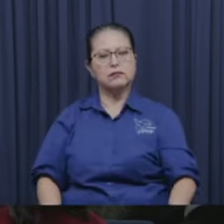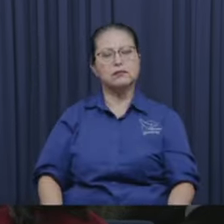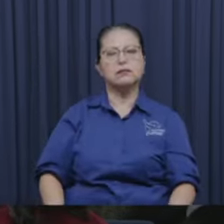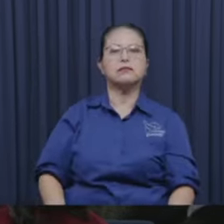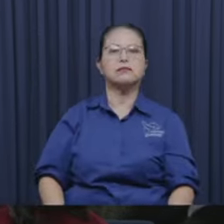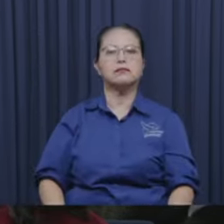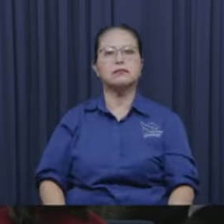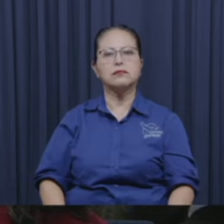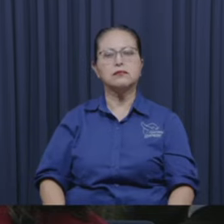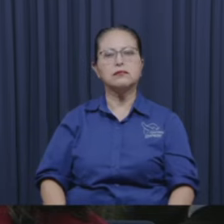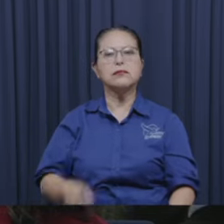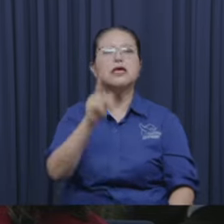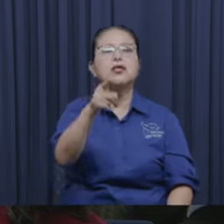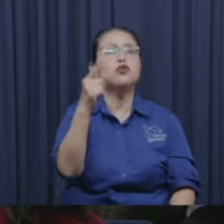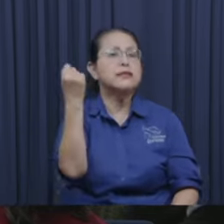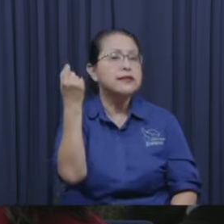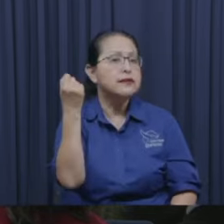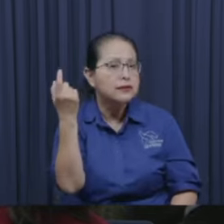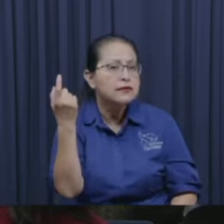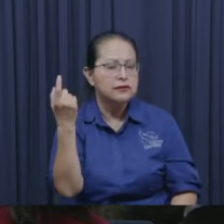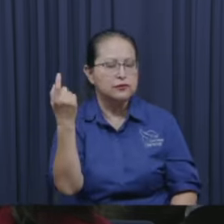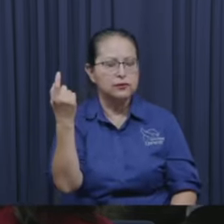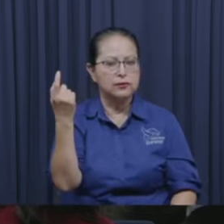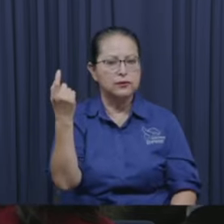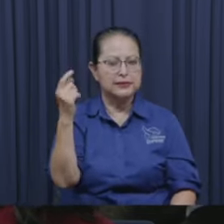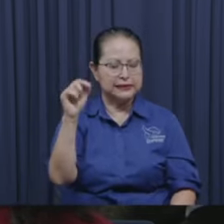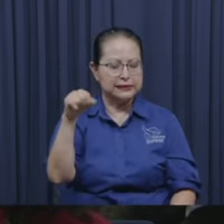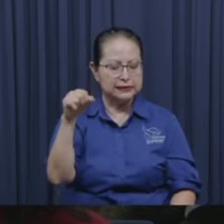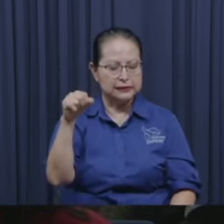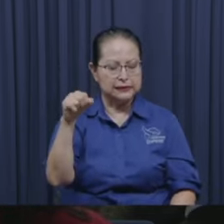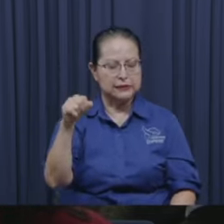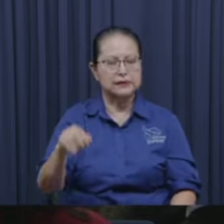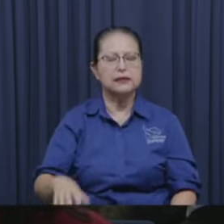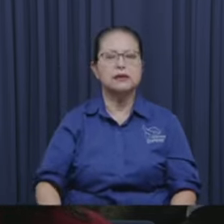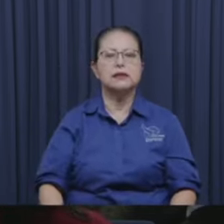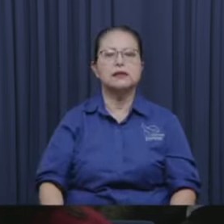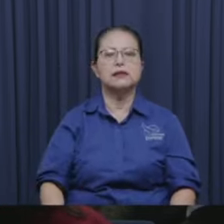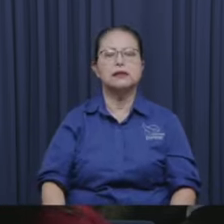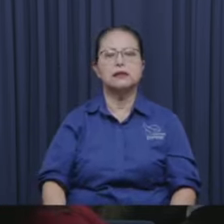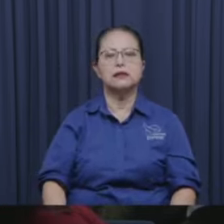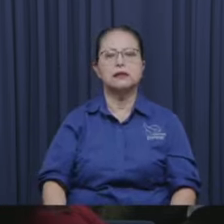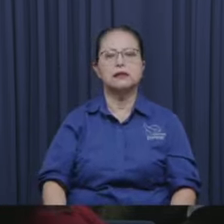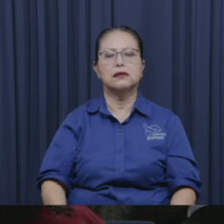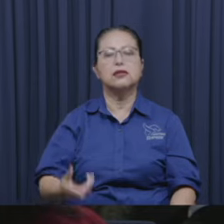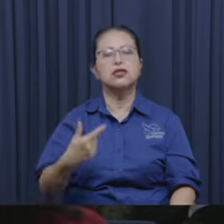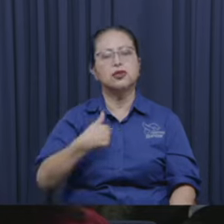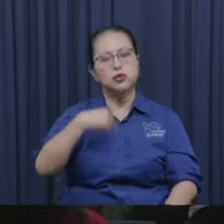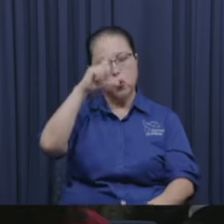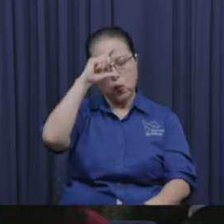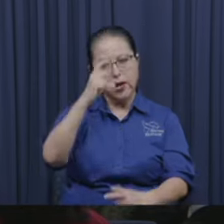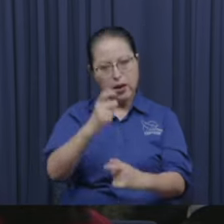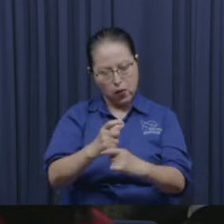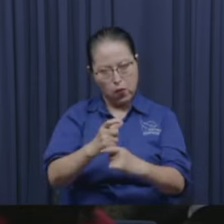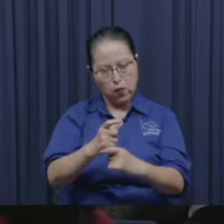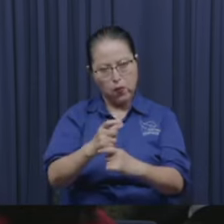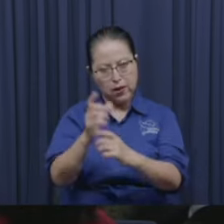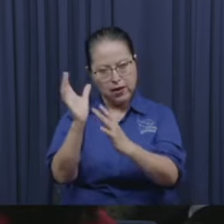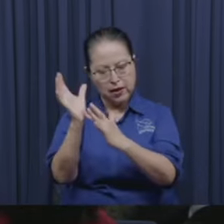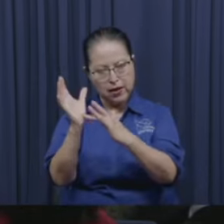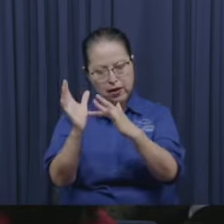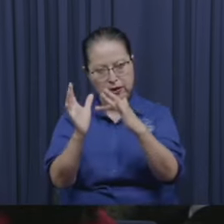ordenadas de veras por el espíritu santo pero yo solamente estoy abriendo mi corazón creo que existen